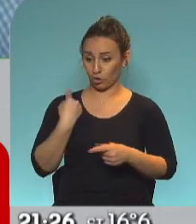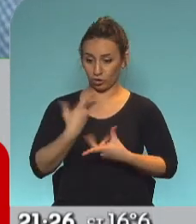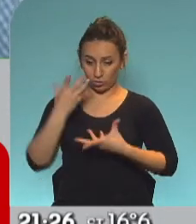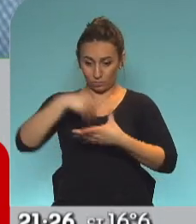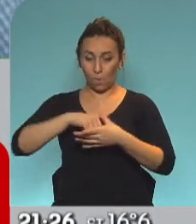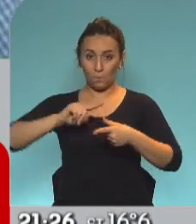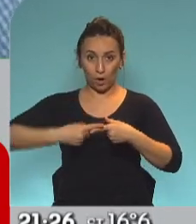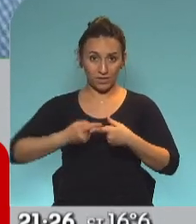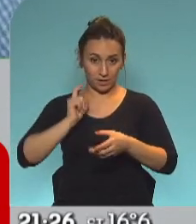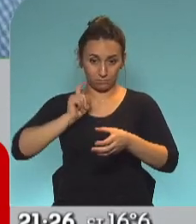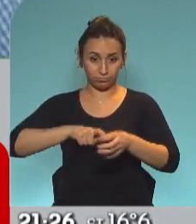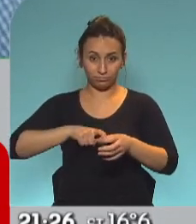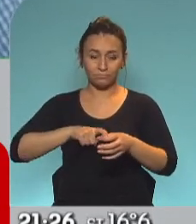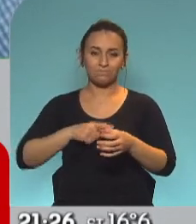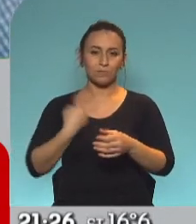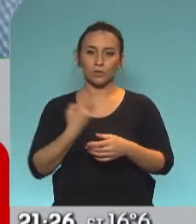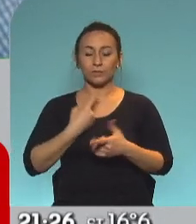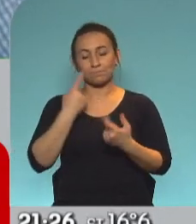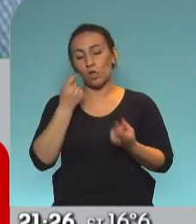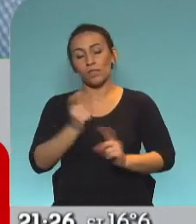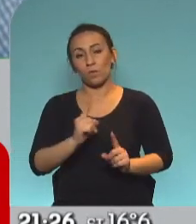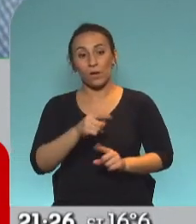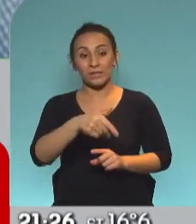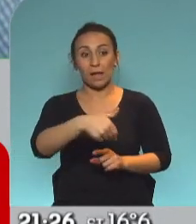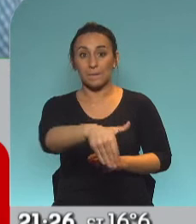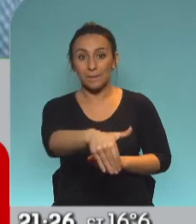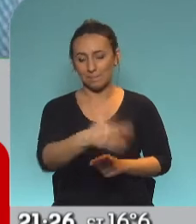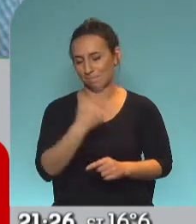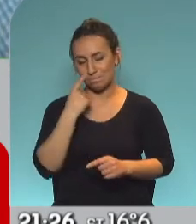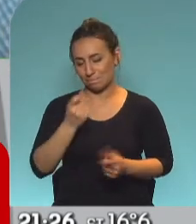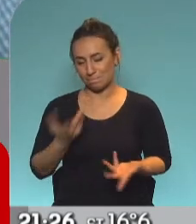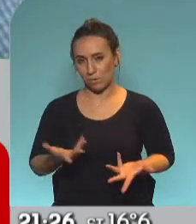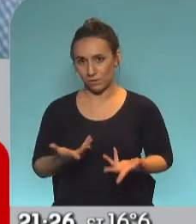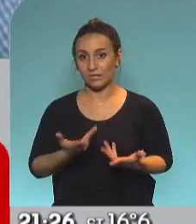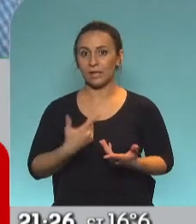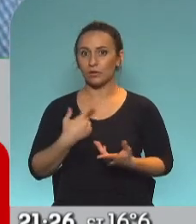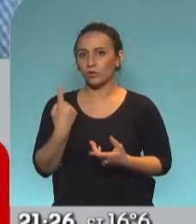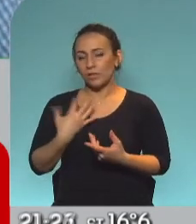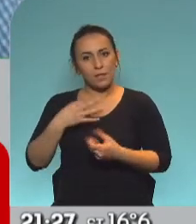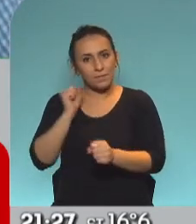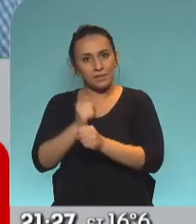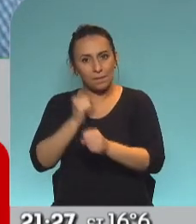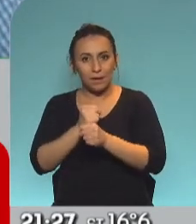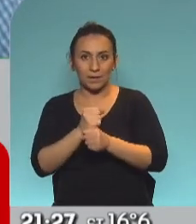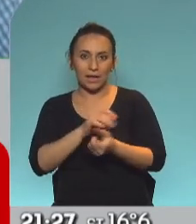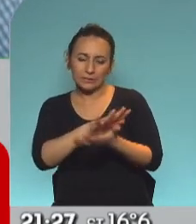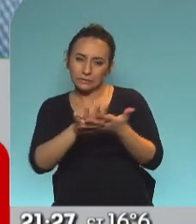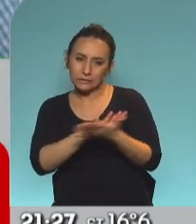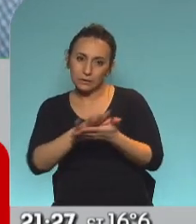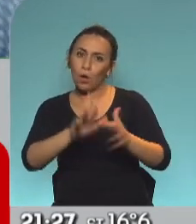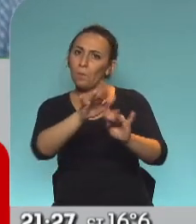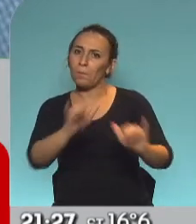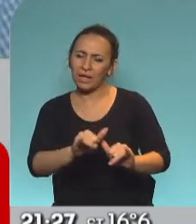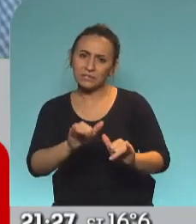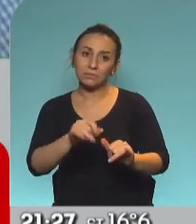política, de prever que esto podía suceder y en ese sentido trabajar en pacificar los ánimos para el debate político, para garantizar que cuando